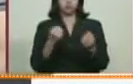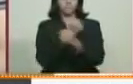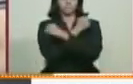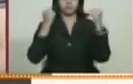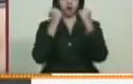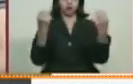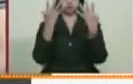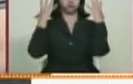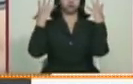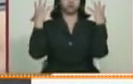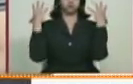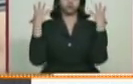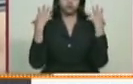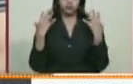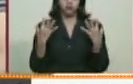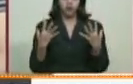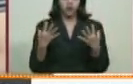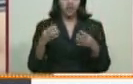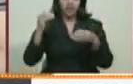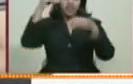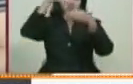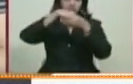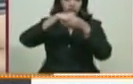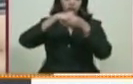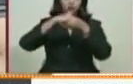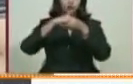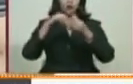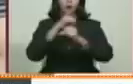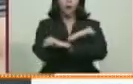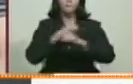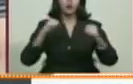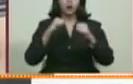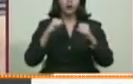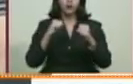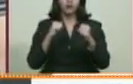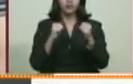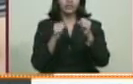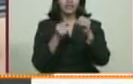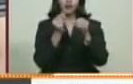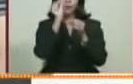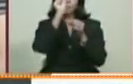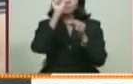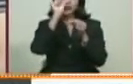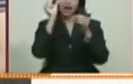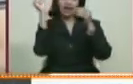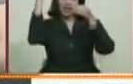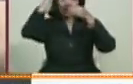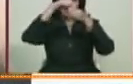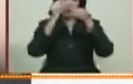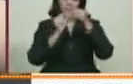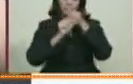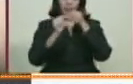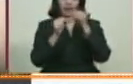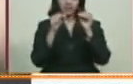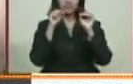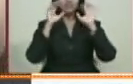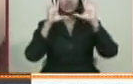un objeto como ese con una carga de explosiva digna y con balines 10 milímetros.